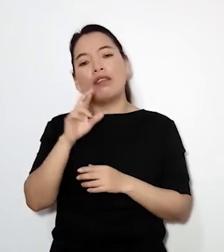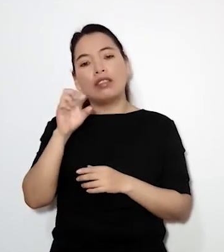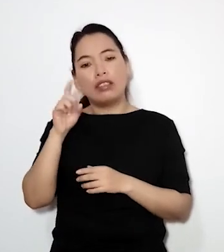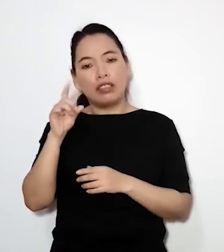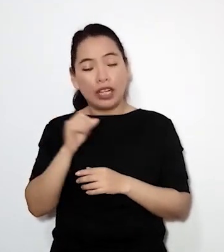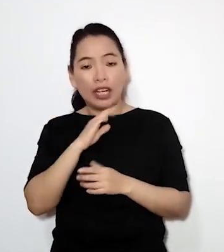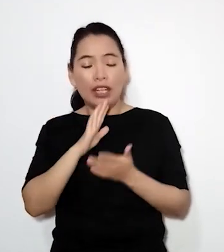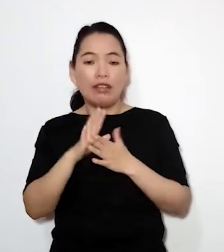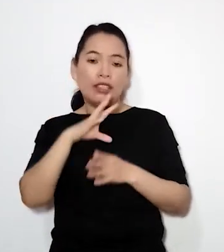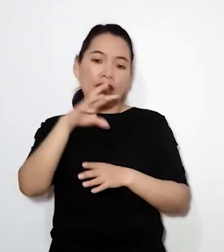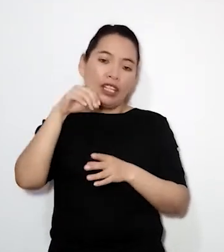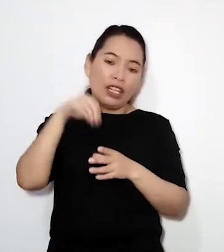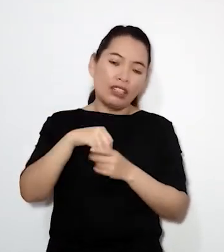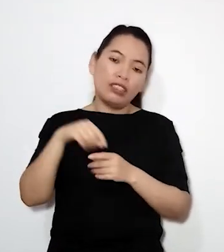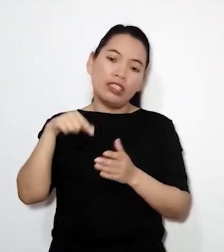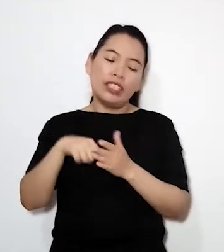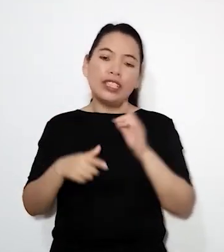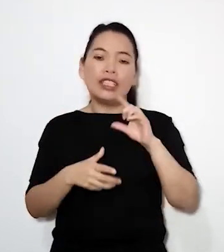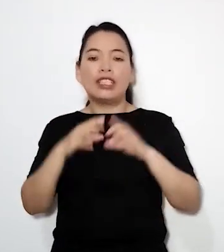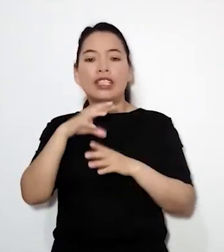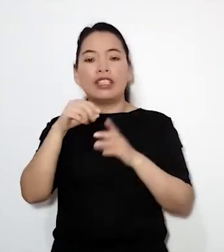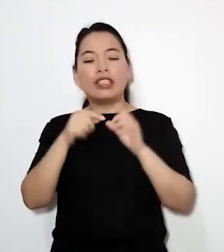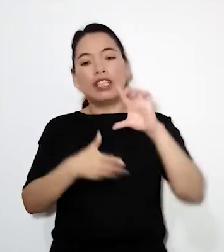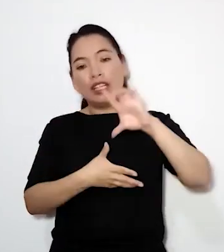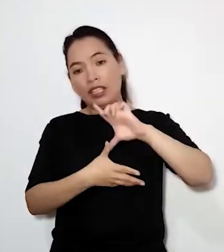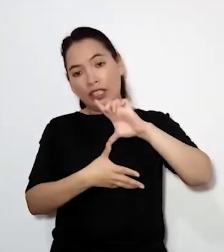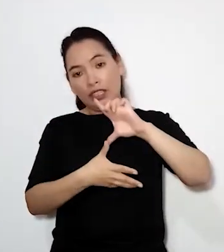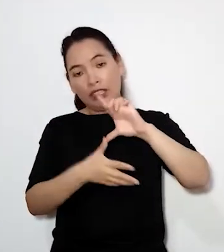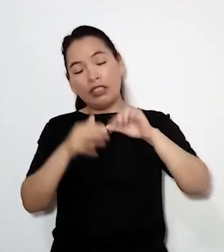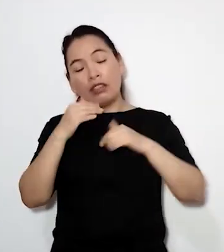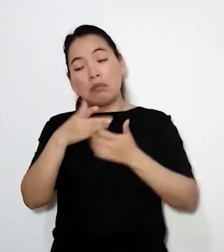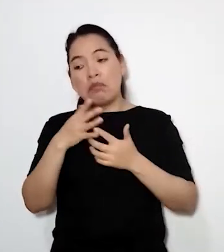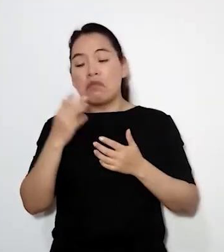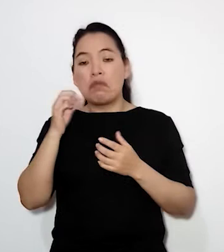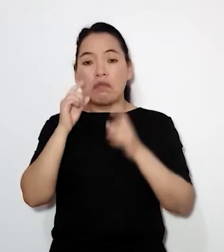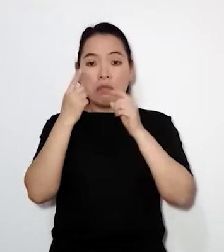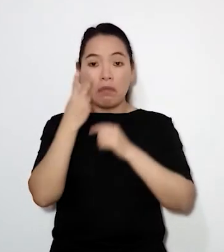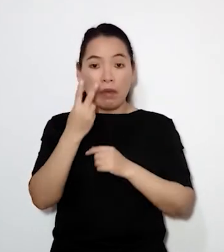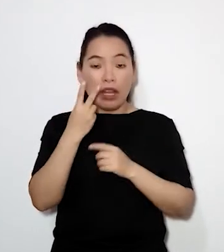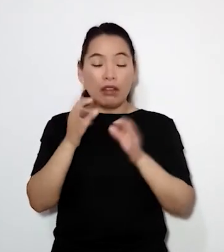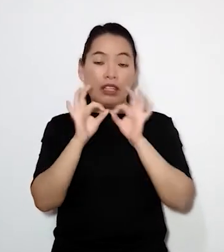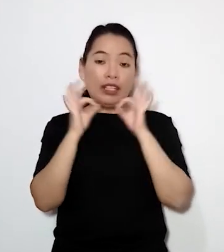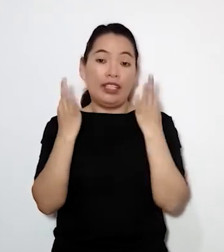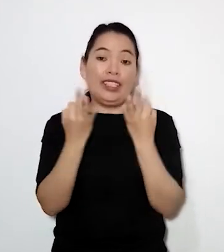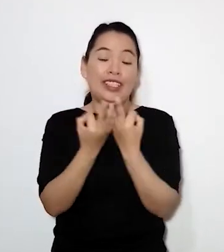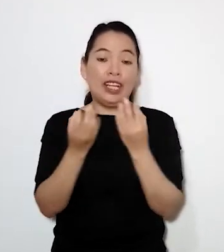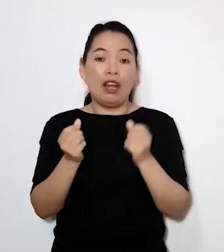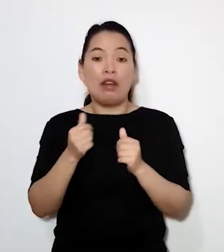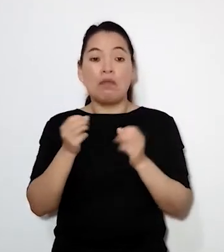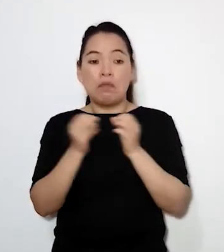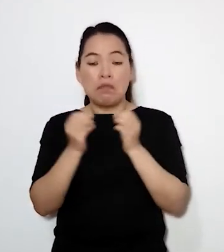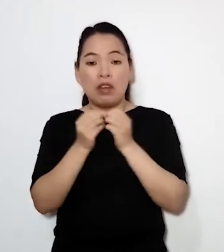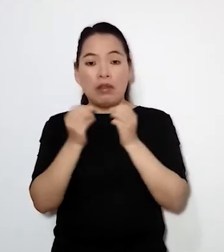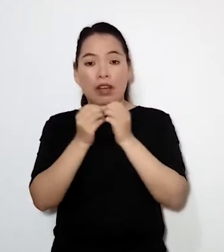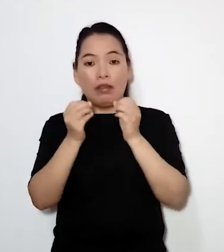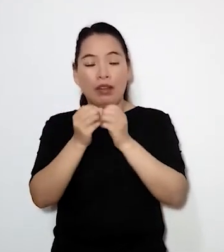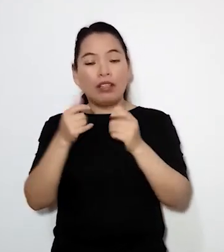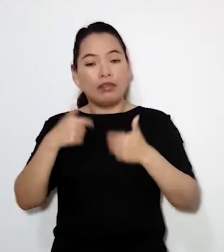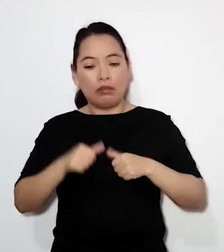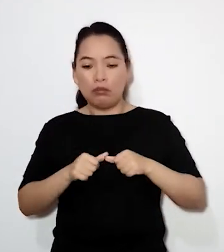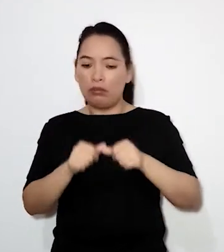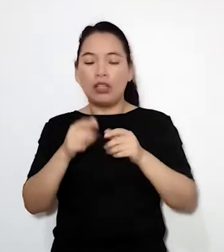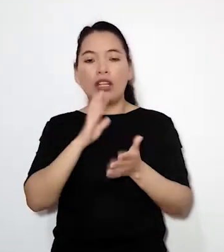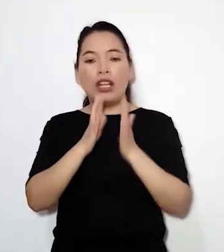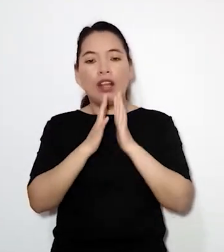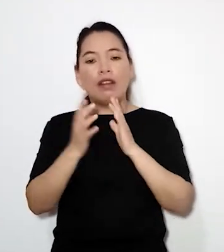Latinoamérica es que las familias cada vez con más frecuencia están problematizando las diferentes situaciones de discriminación que ocurren en el sistema